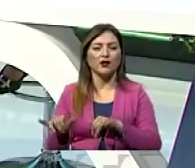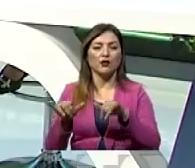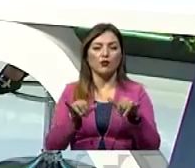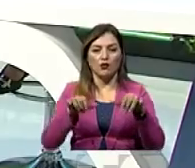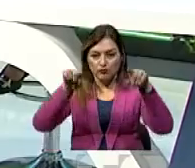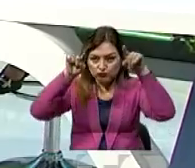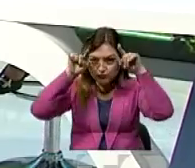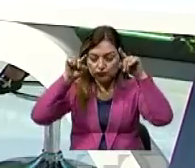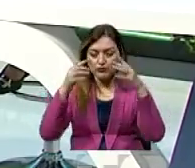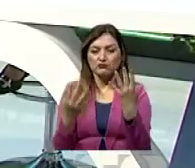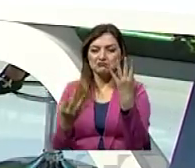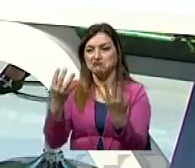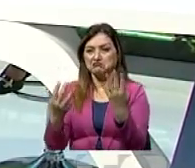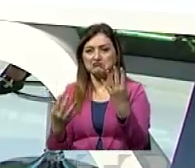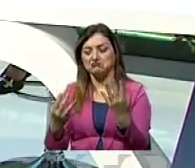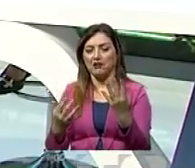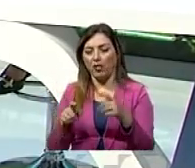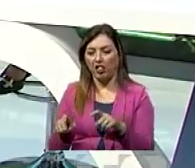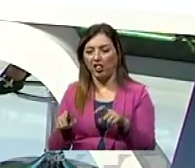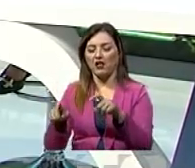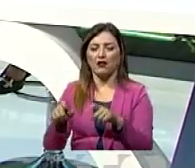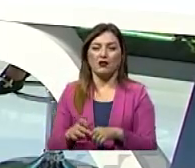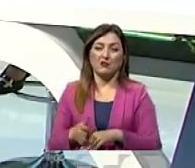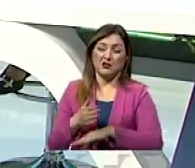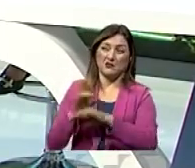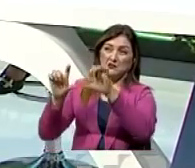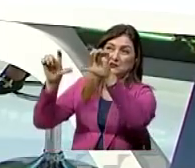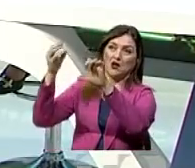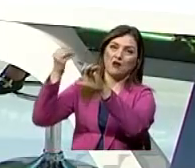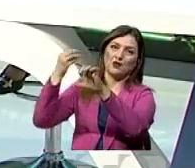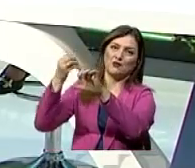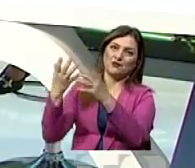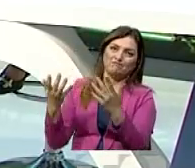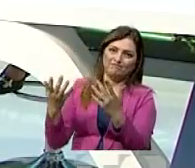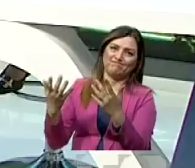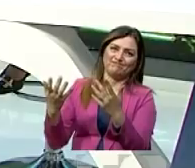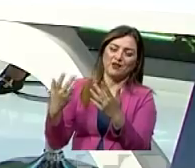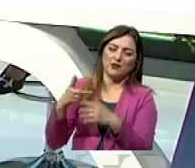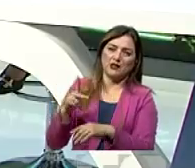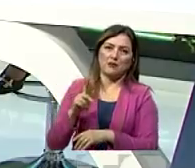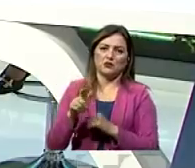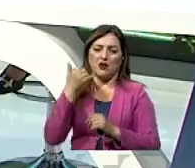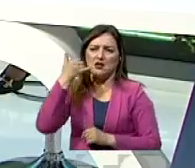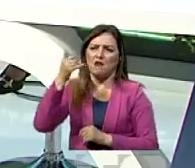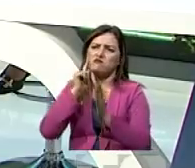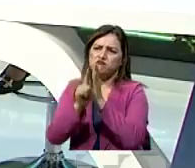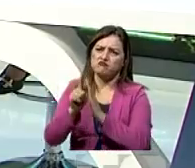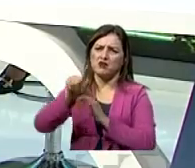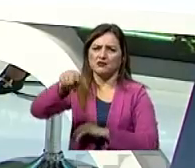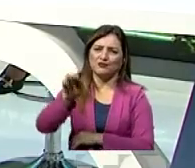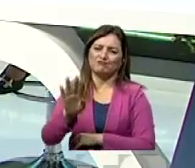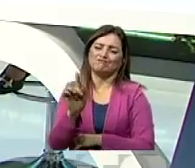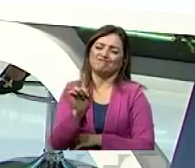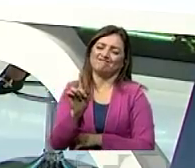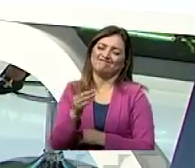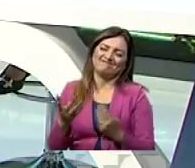que hubiera la señalética adecuada, los vecinos no se hubieran comunicado con nosotros para reclamar. Se debe hacer,